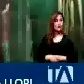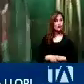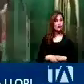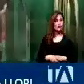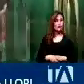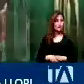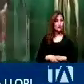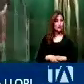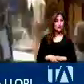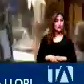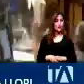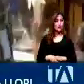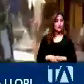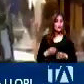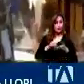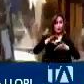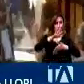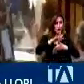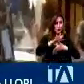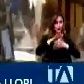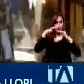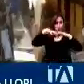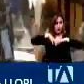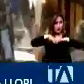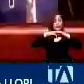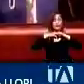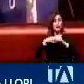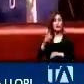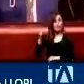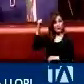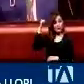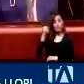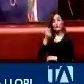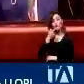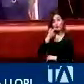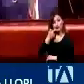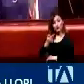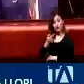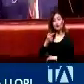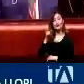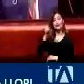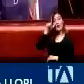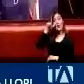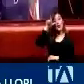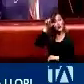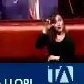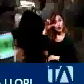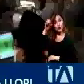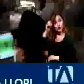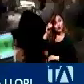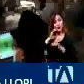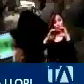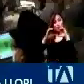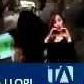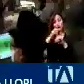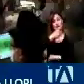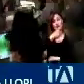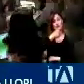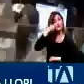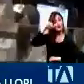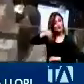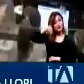desestabilización en el legislativo, lo dijo ayer en el conversatorio que tiene los martes con periodistas, donde además reiteró ese respaldo y dijo que la